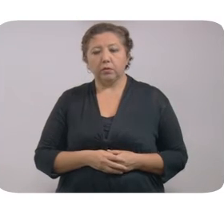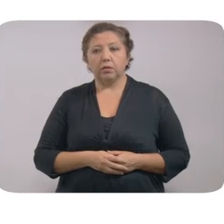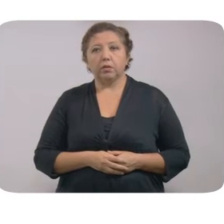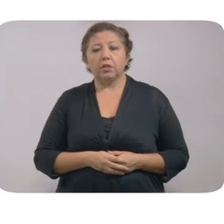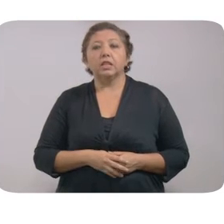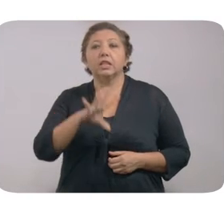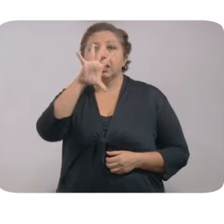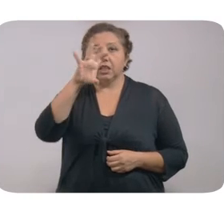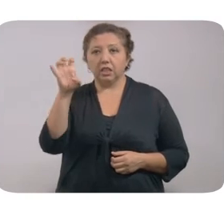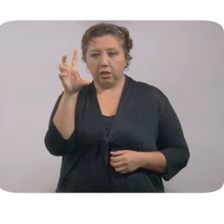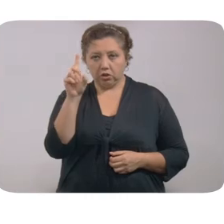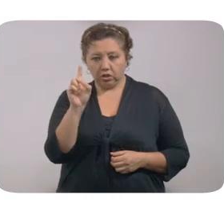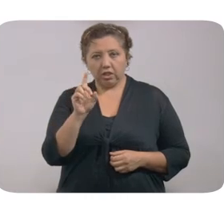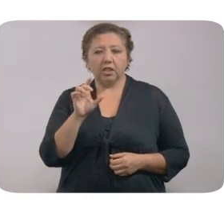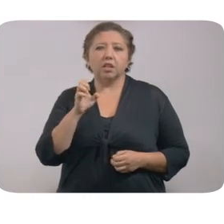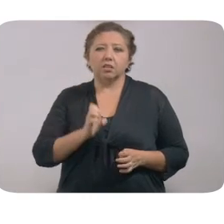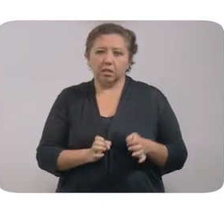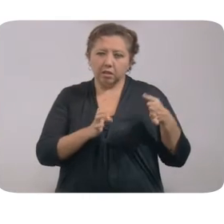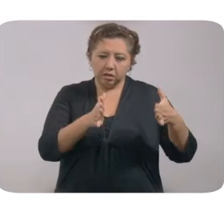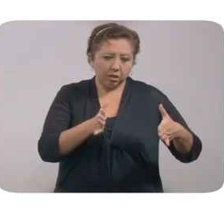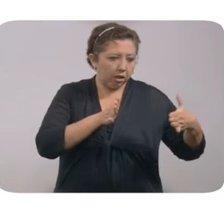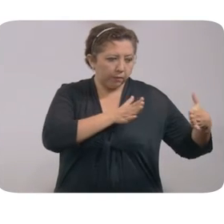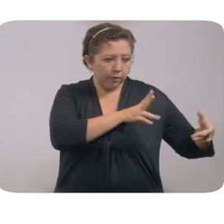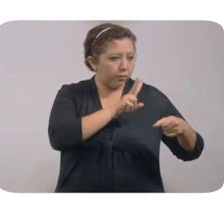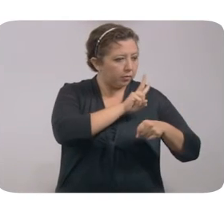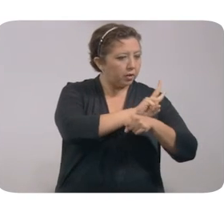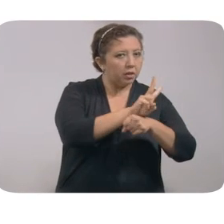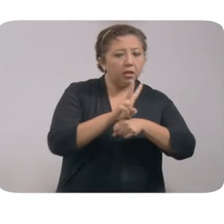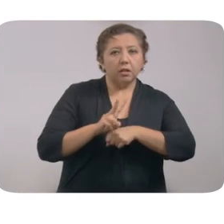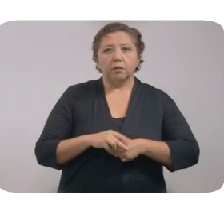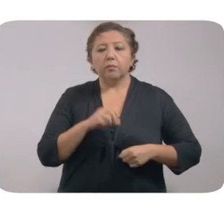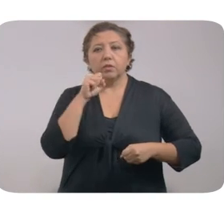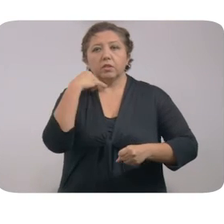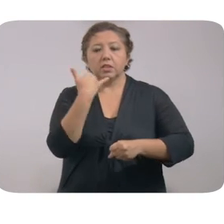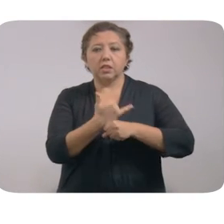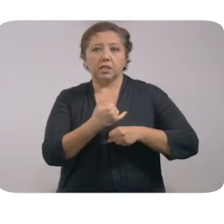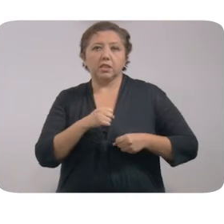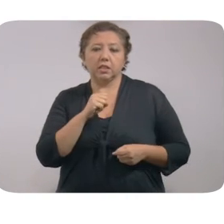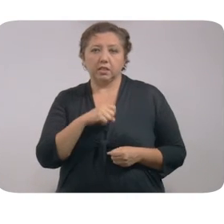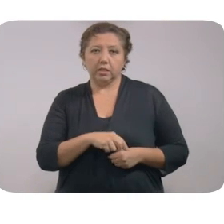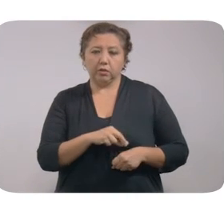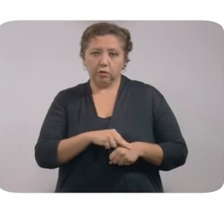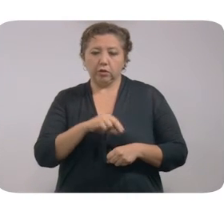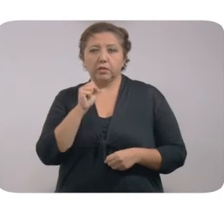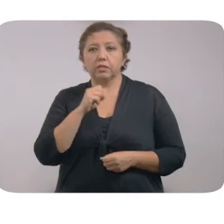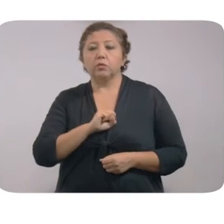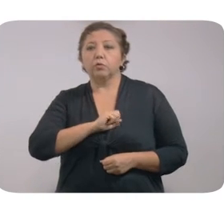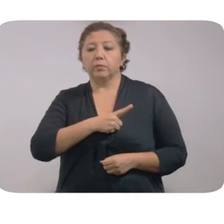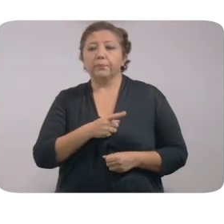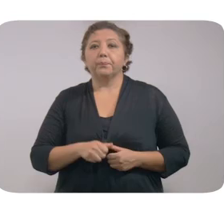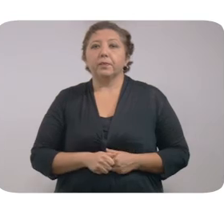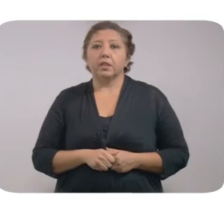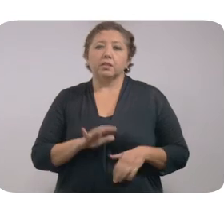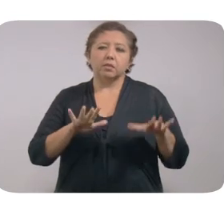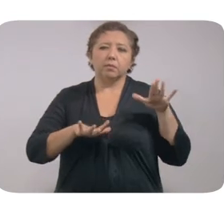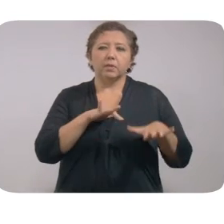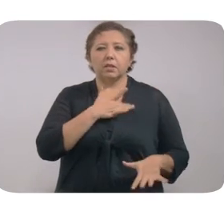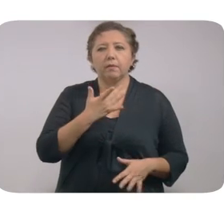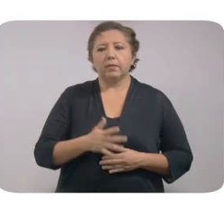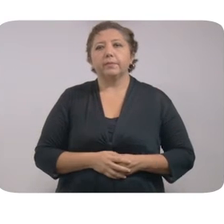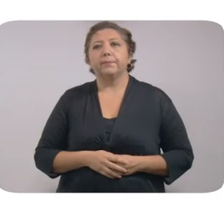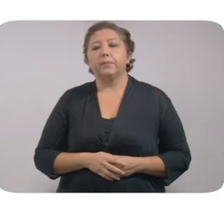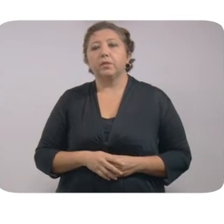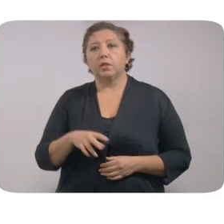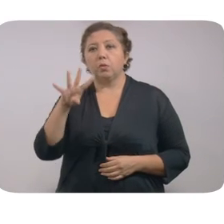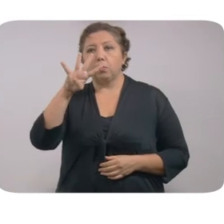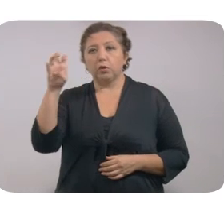coronavirus. 530 están estables, aisladas, monitoreadas constantemente por personal médico de la Secretaría de Salud. Presentan síntomas